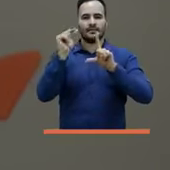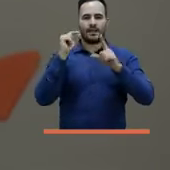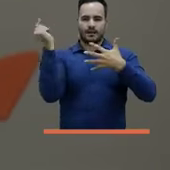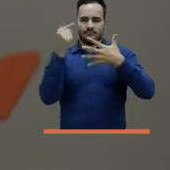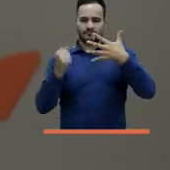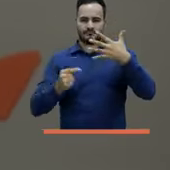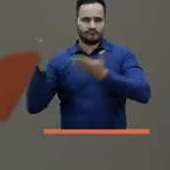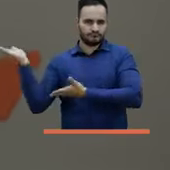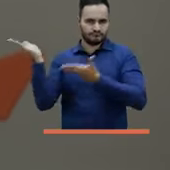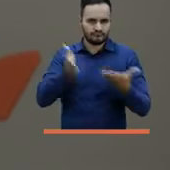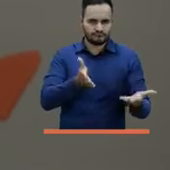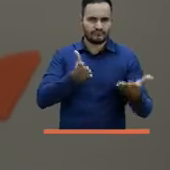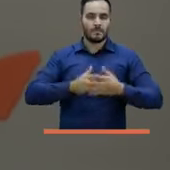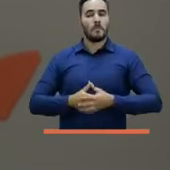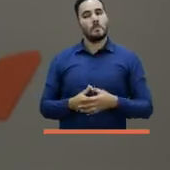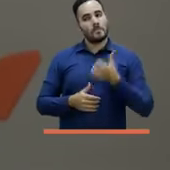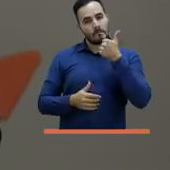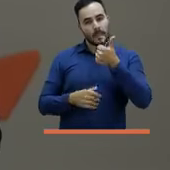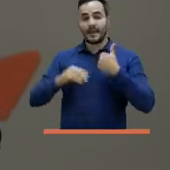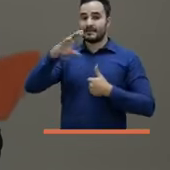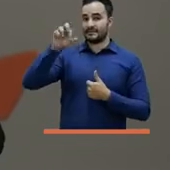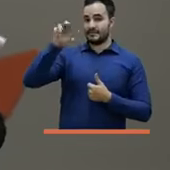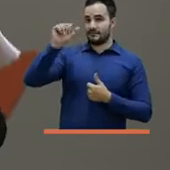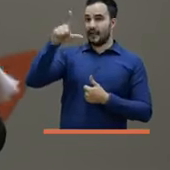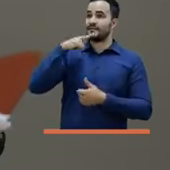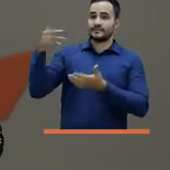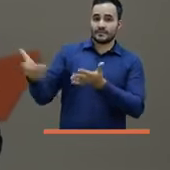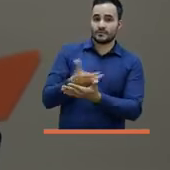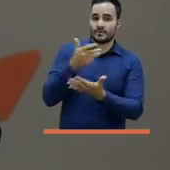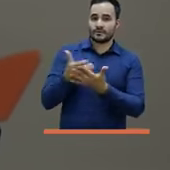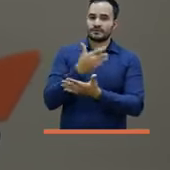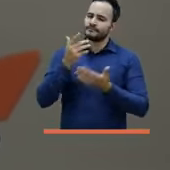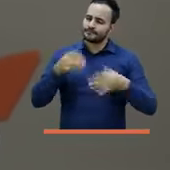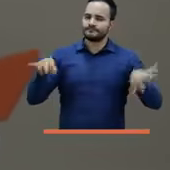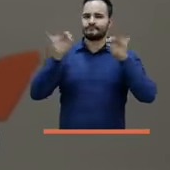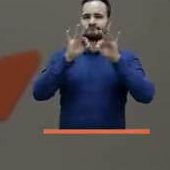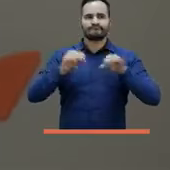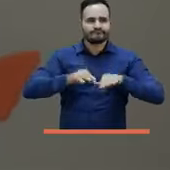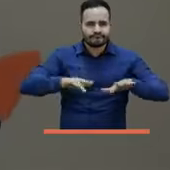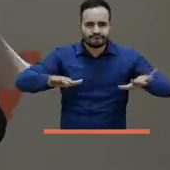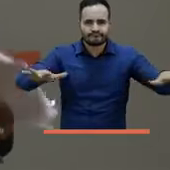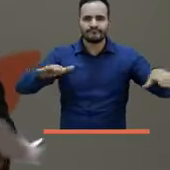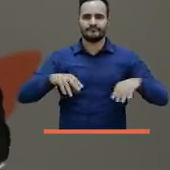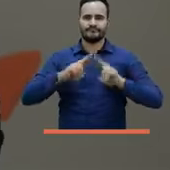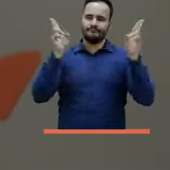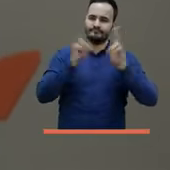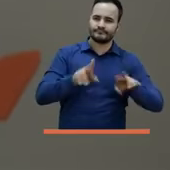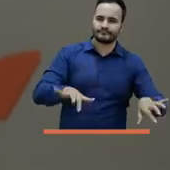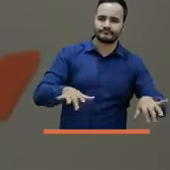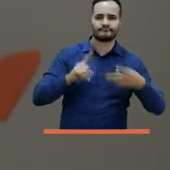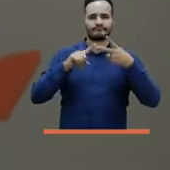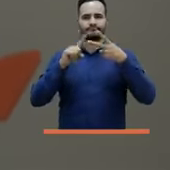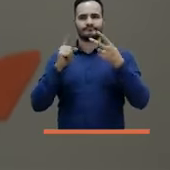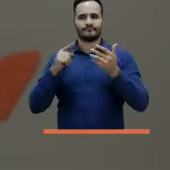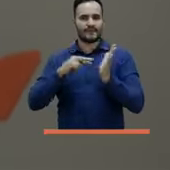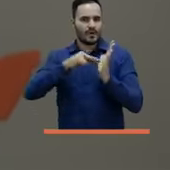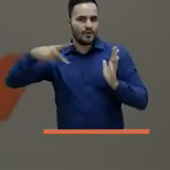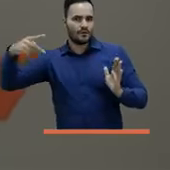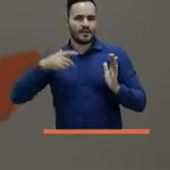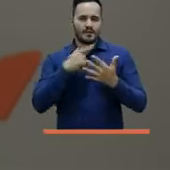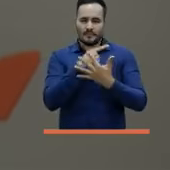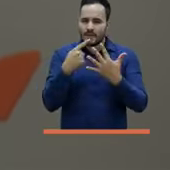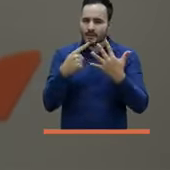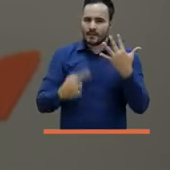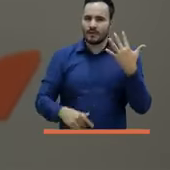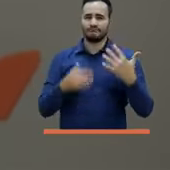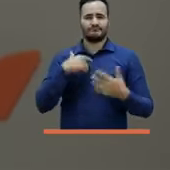básica digital pues lo que buscaría es que se pueda dotar de internet de conectividad a todos los hogares colombianos tendría un costo aproximado